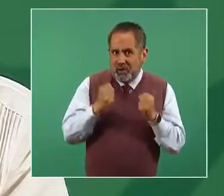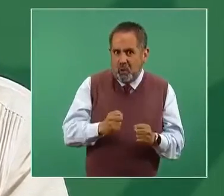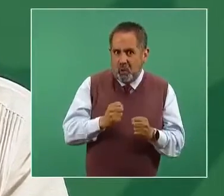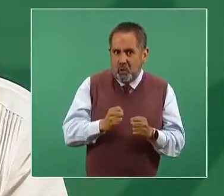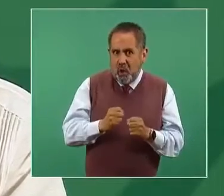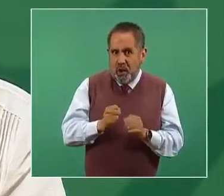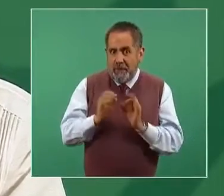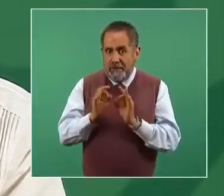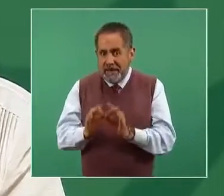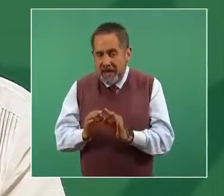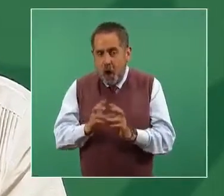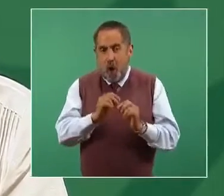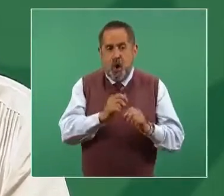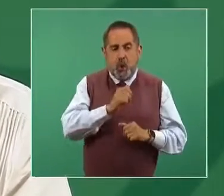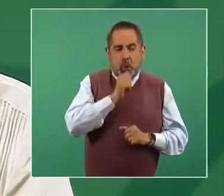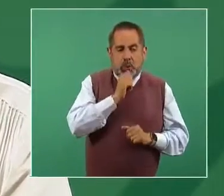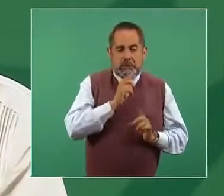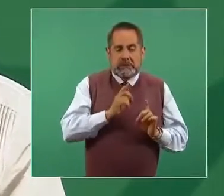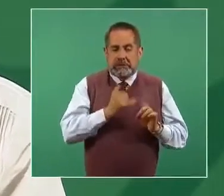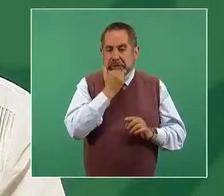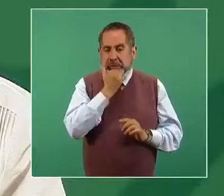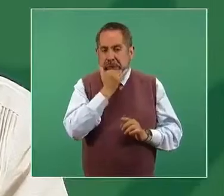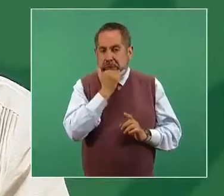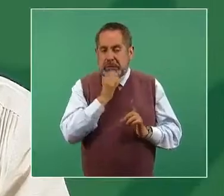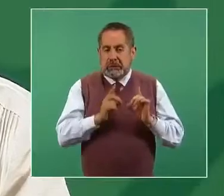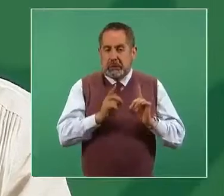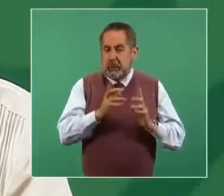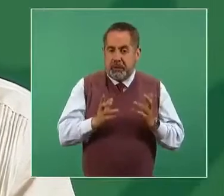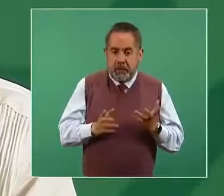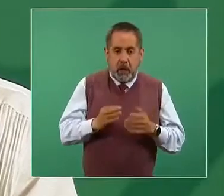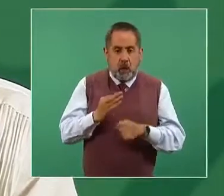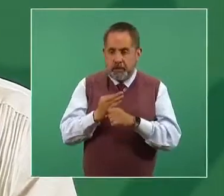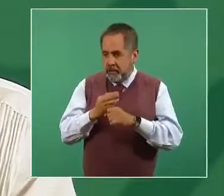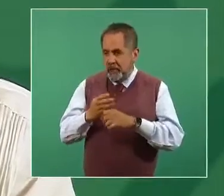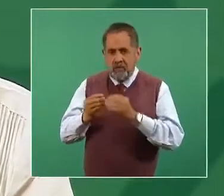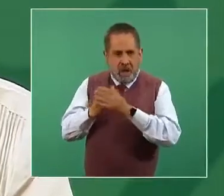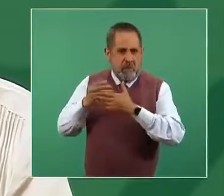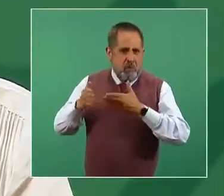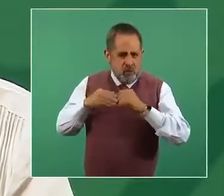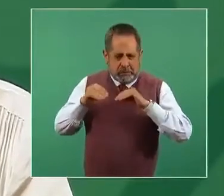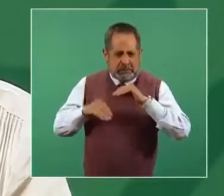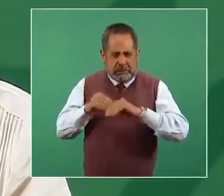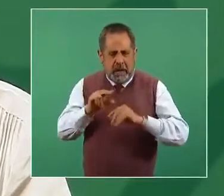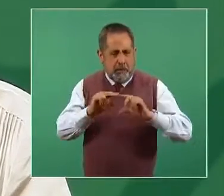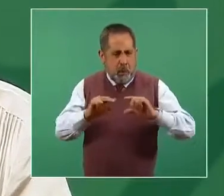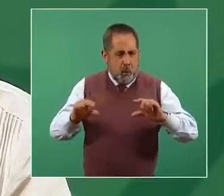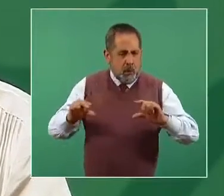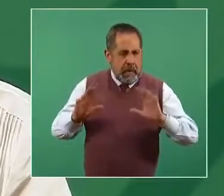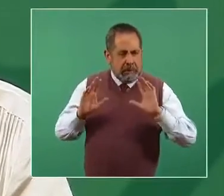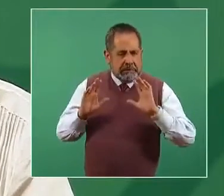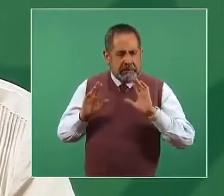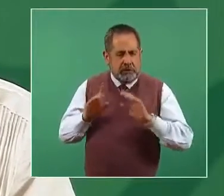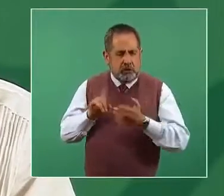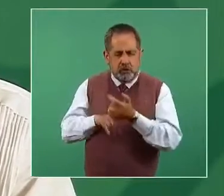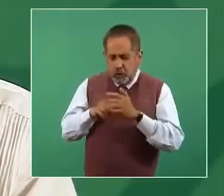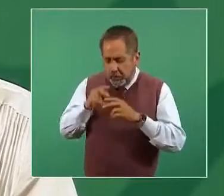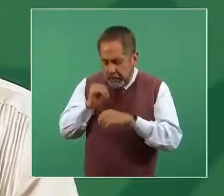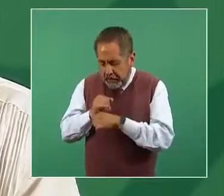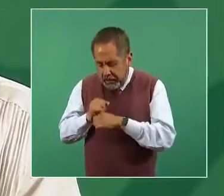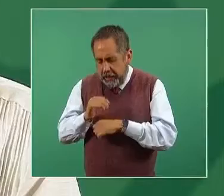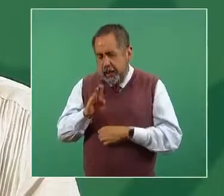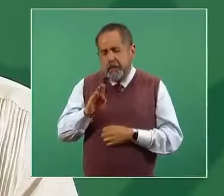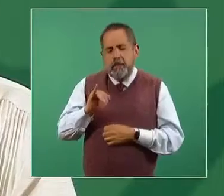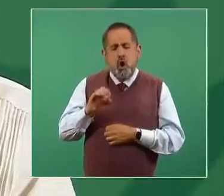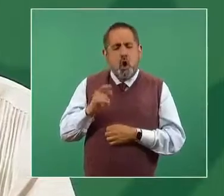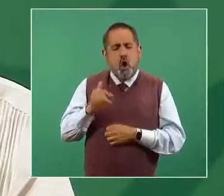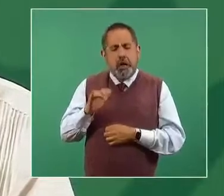la eficacia. Por las características de las vacunas, su tecnología y el conocimiento que ya existe de la biología de la inmunidad